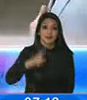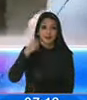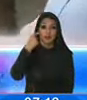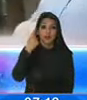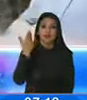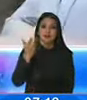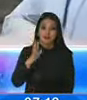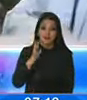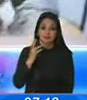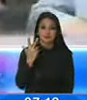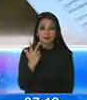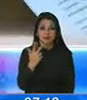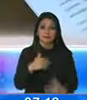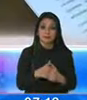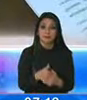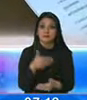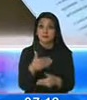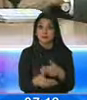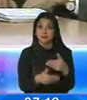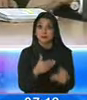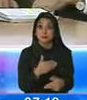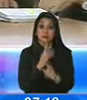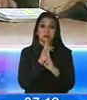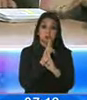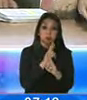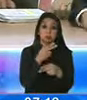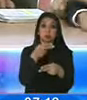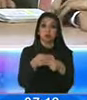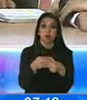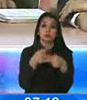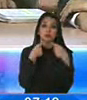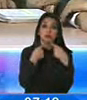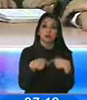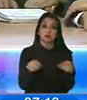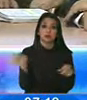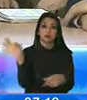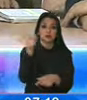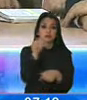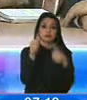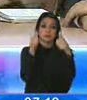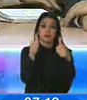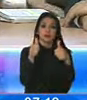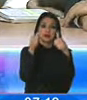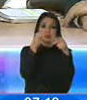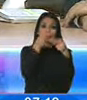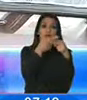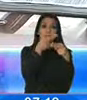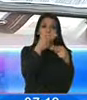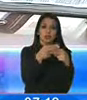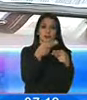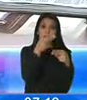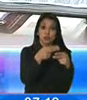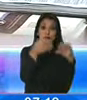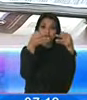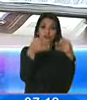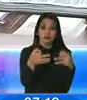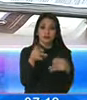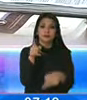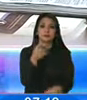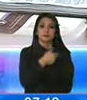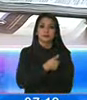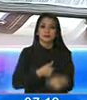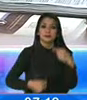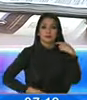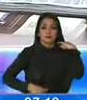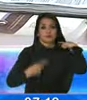anterior. Está previsto que en las próximas horas se dé ya el anuncio de cuál será la terna y los nombres exactos por parte del presidente de la República,